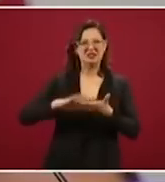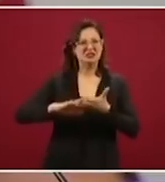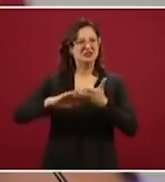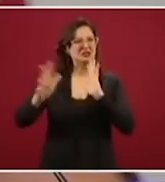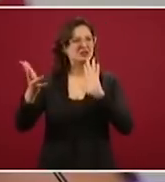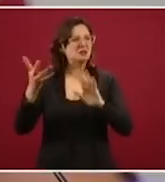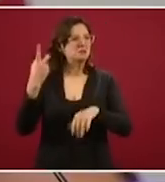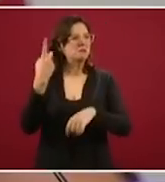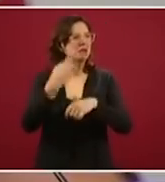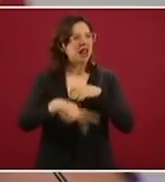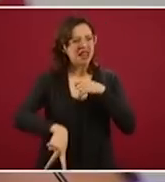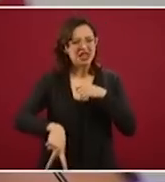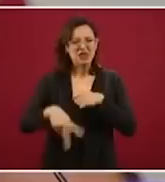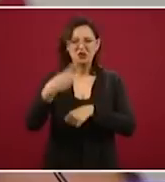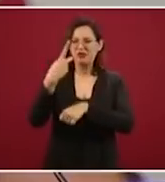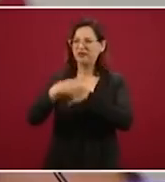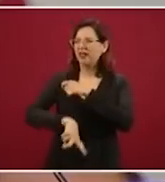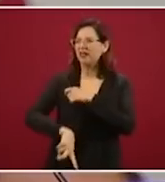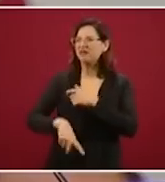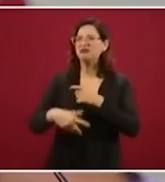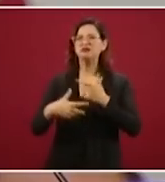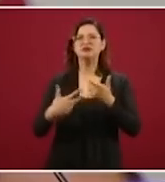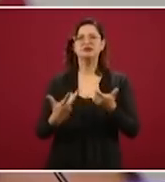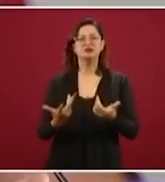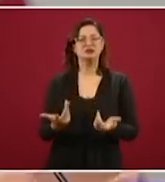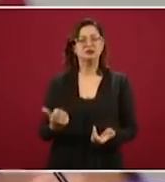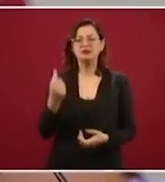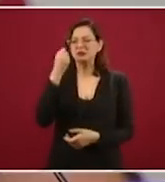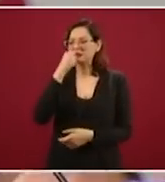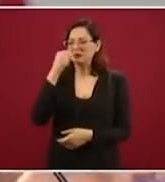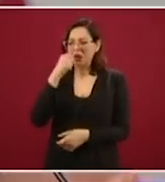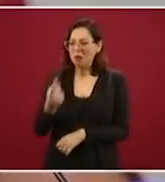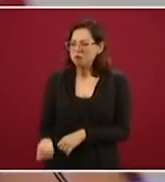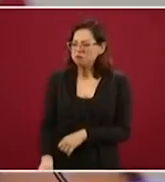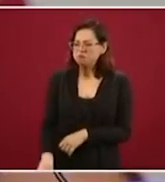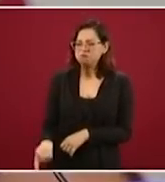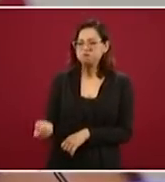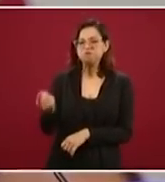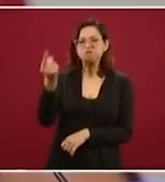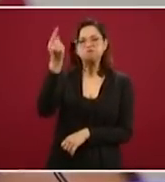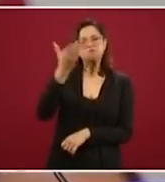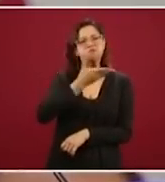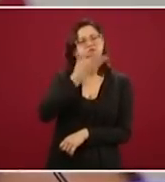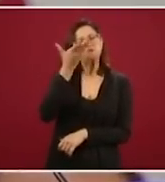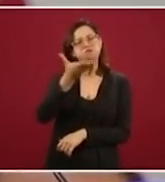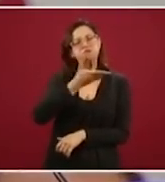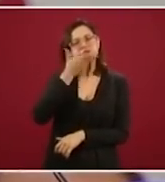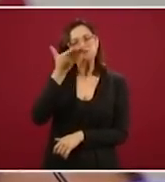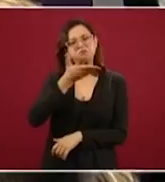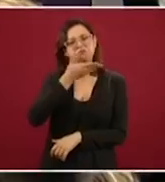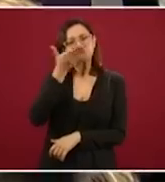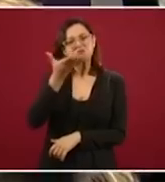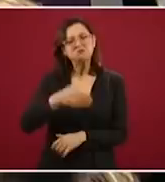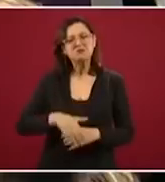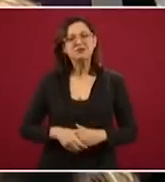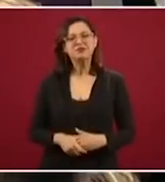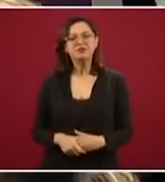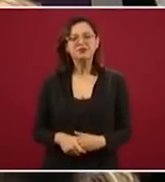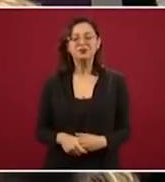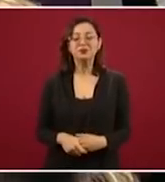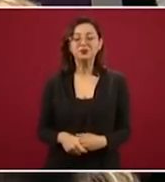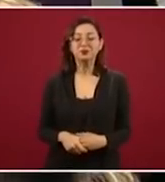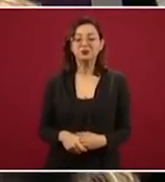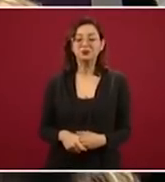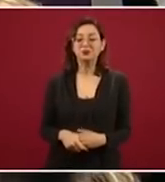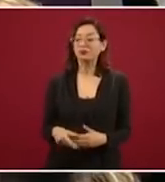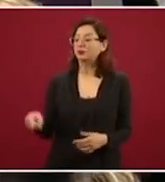hostil en que se desenvolvieron como niños, la manera en